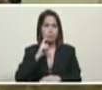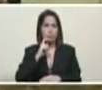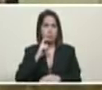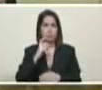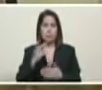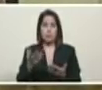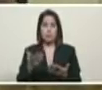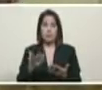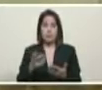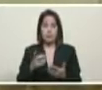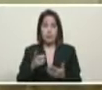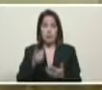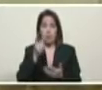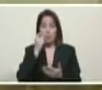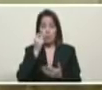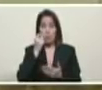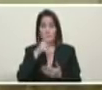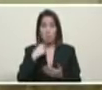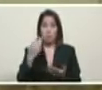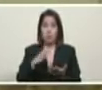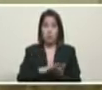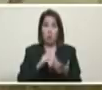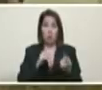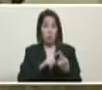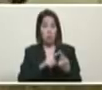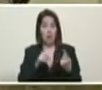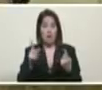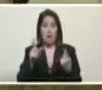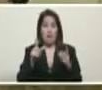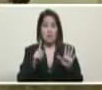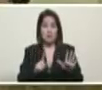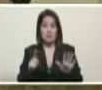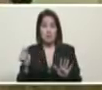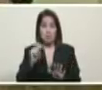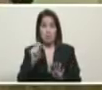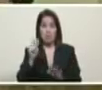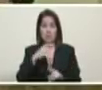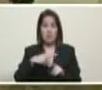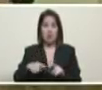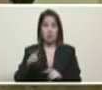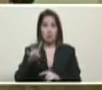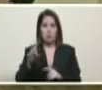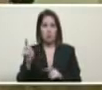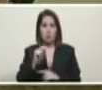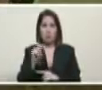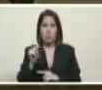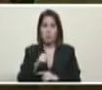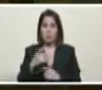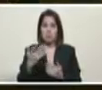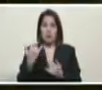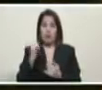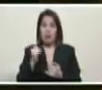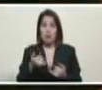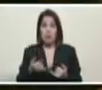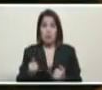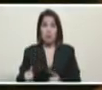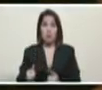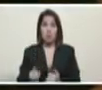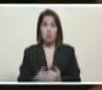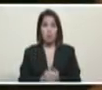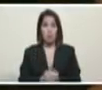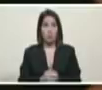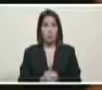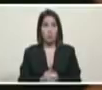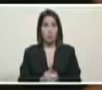Una tiene 6 meses, otra tiene 4 meses. dejaron su retoño,